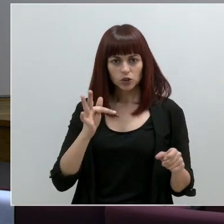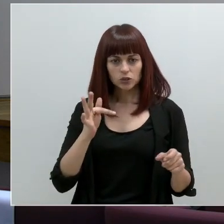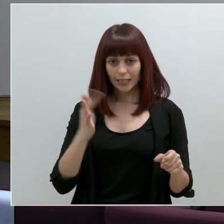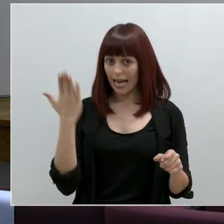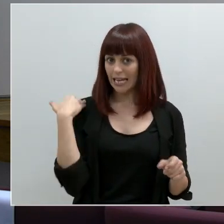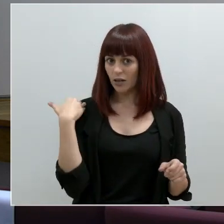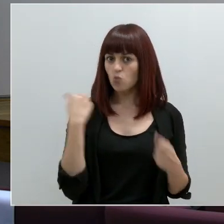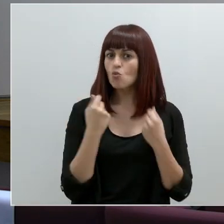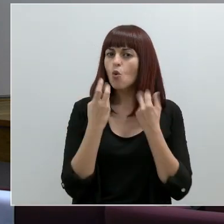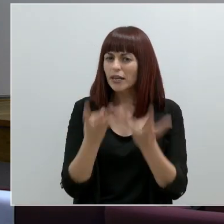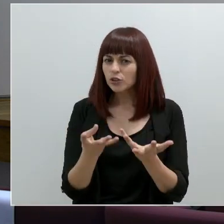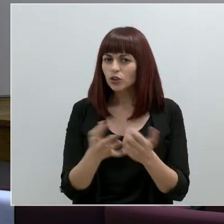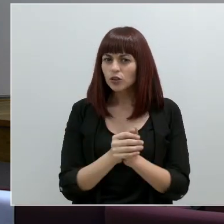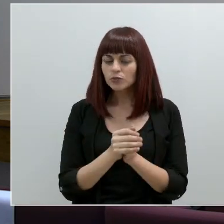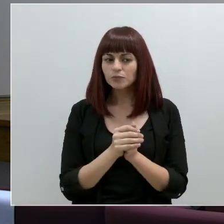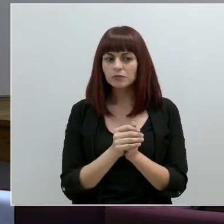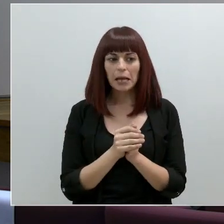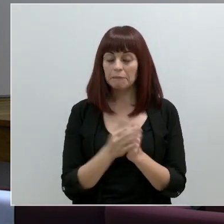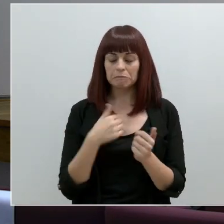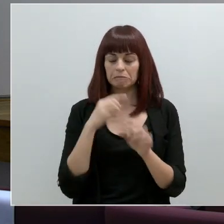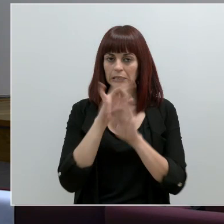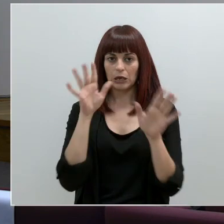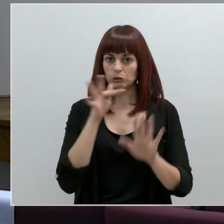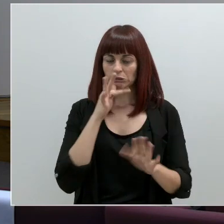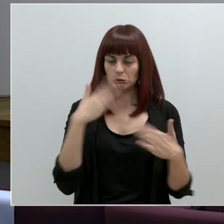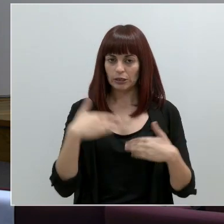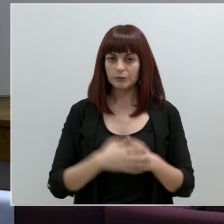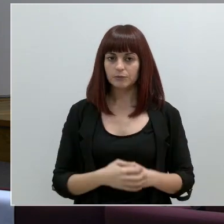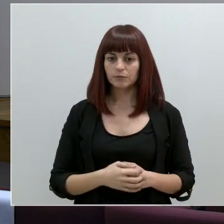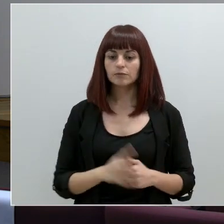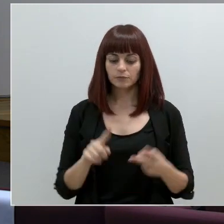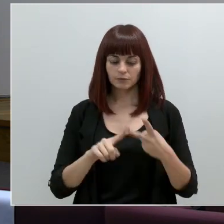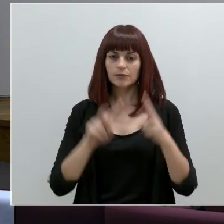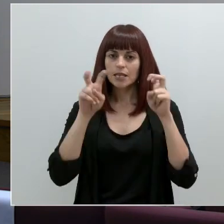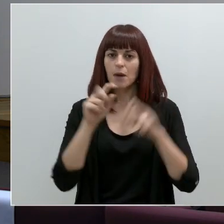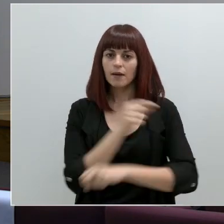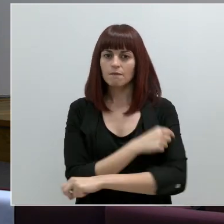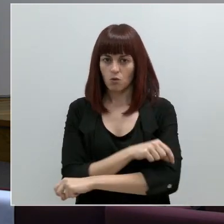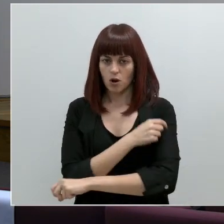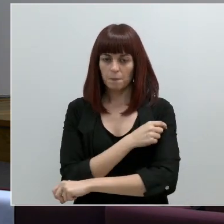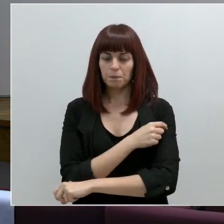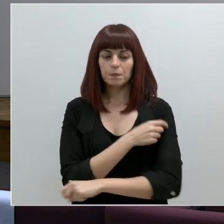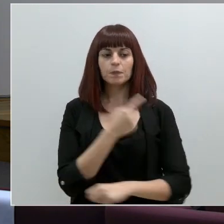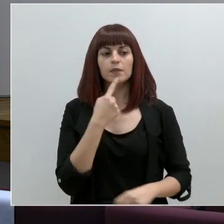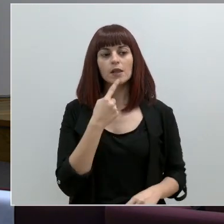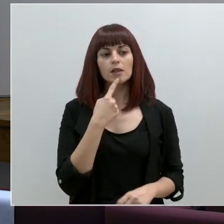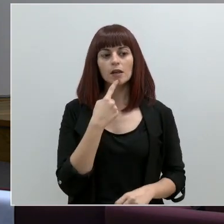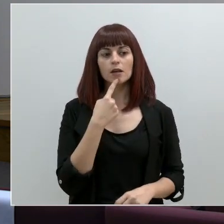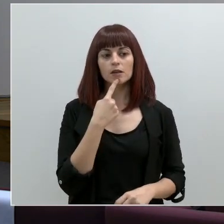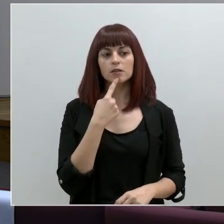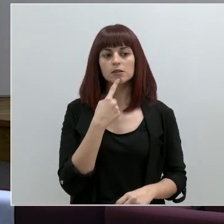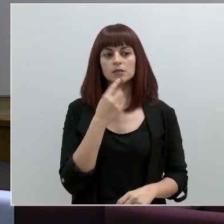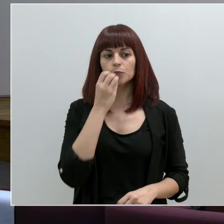al día de ayer, porque no me ha quedado muy claro. Y luego, con respecto a la vacuna, ha comentado que